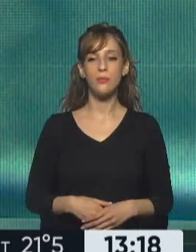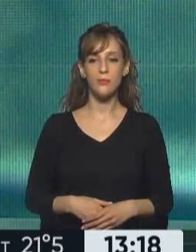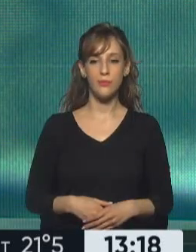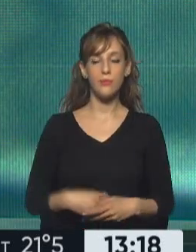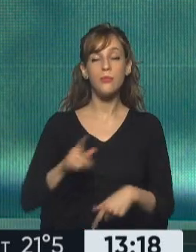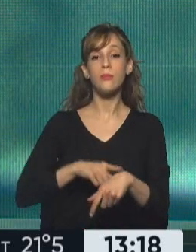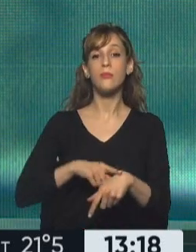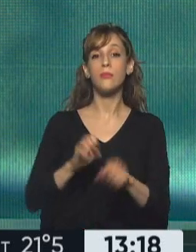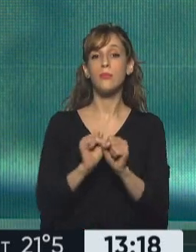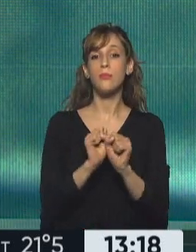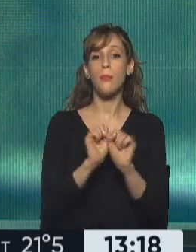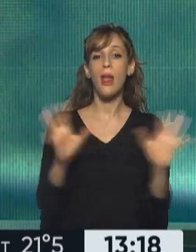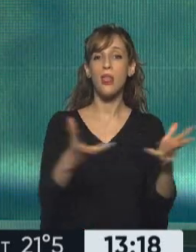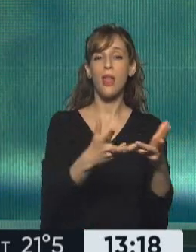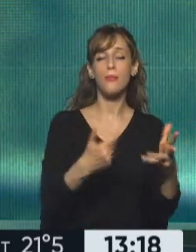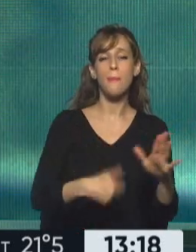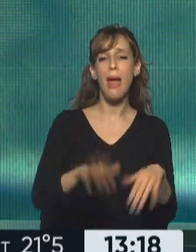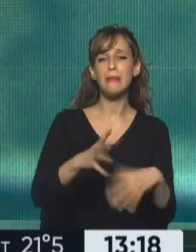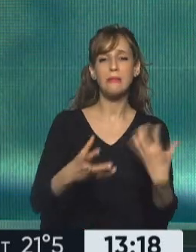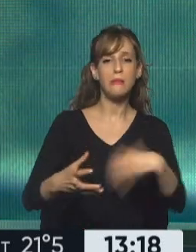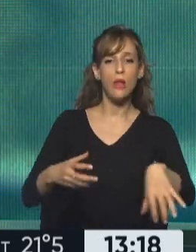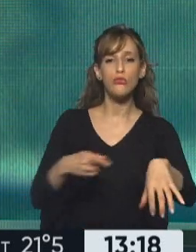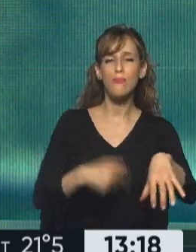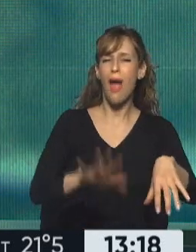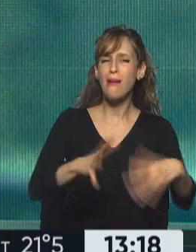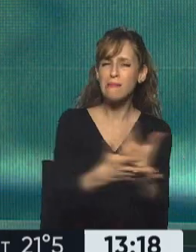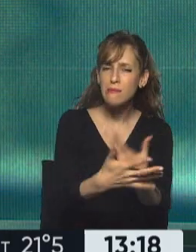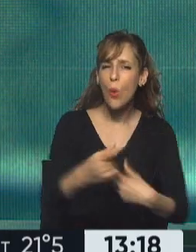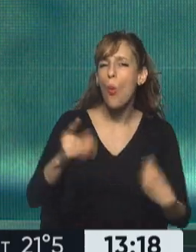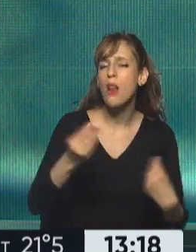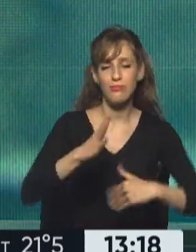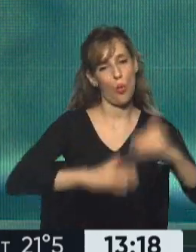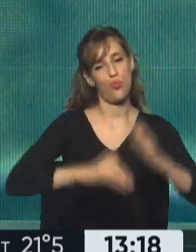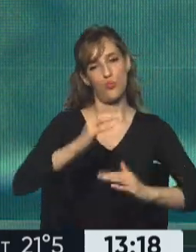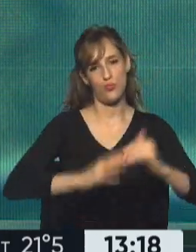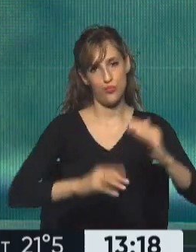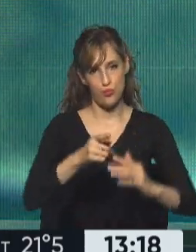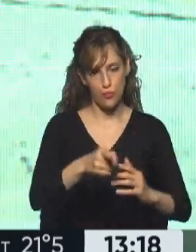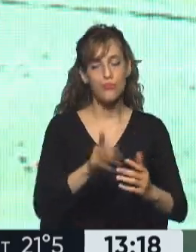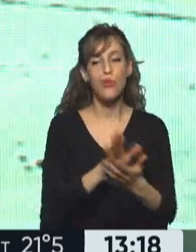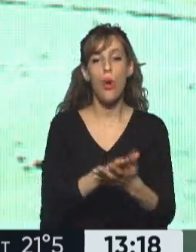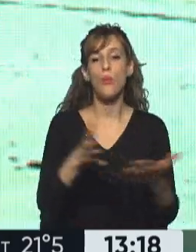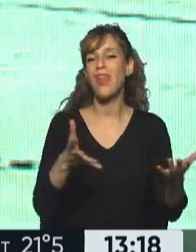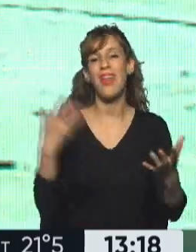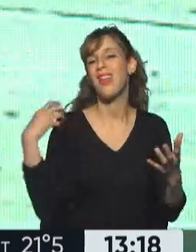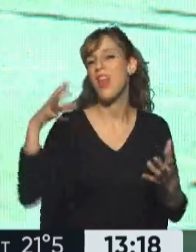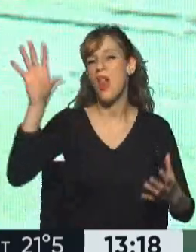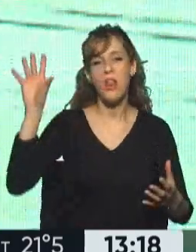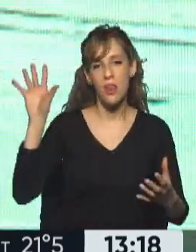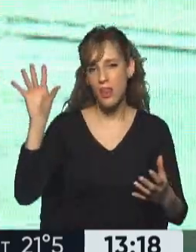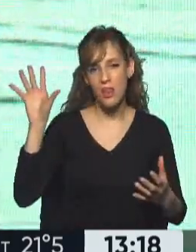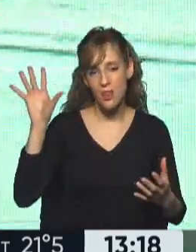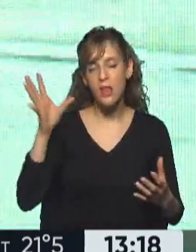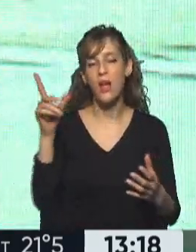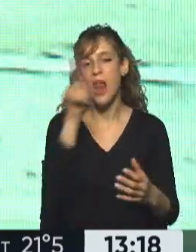Durante la pandemia, uno de los sectores que más resultó dañado fue el de la construcción, en el marco de lo que fue el parate general a nivel no